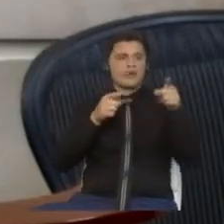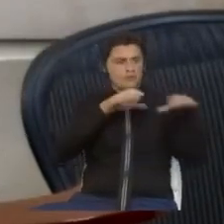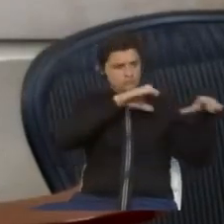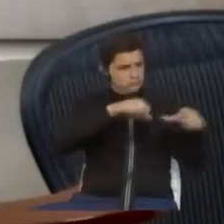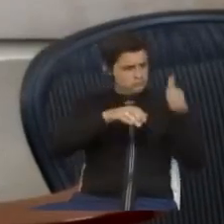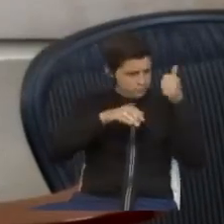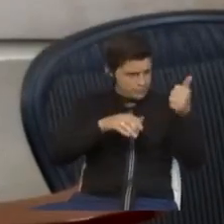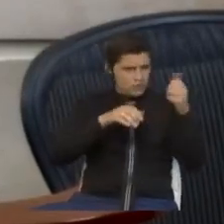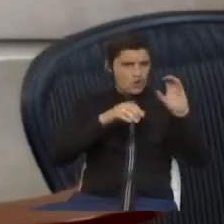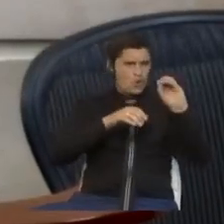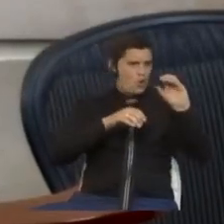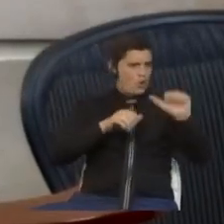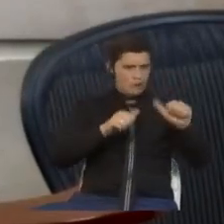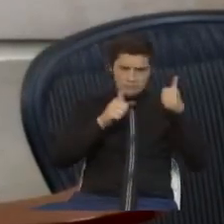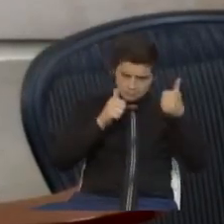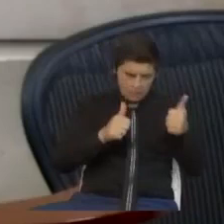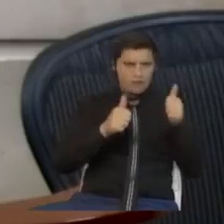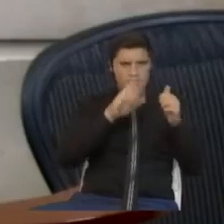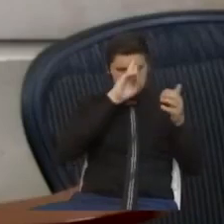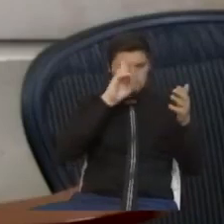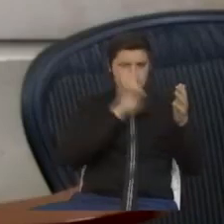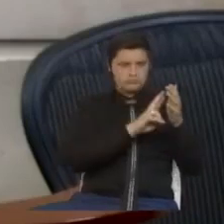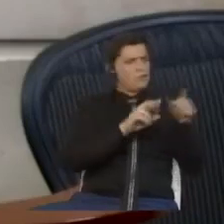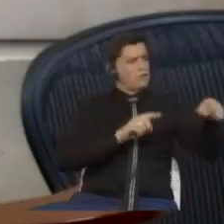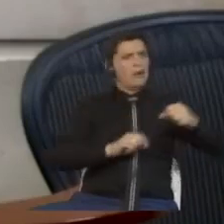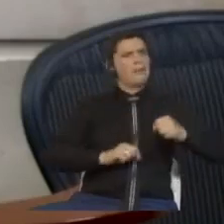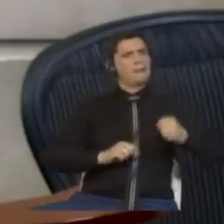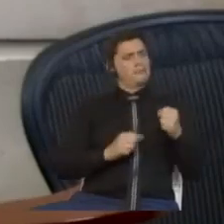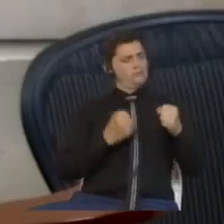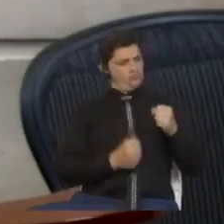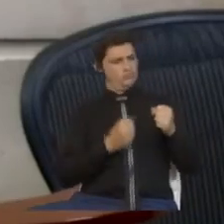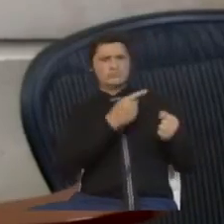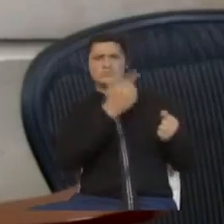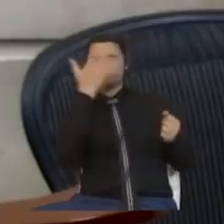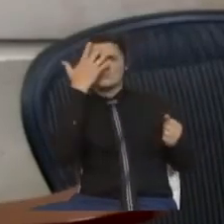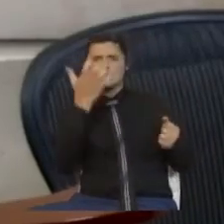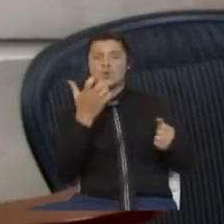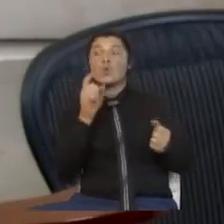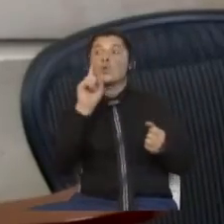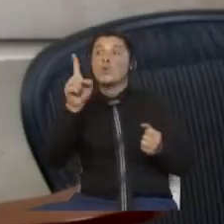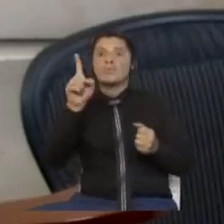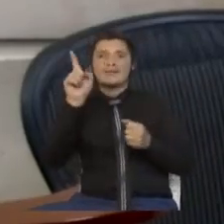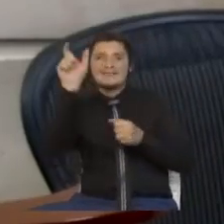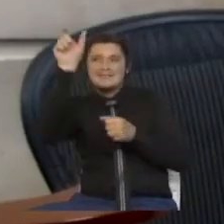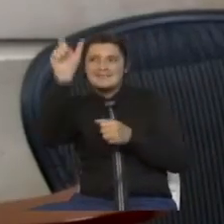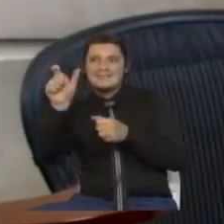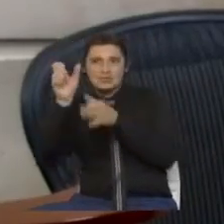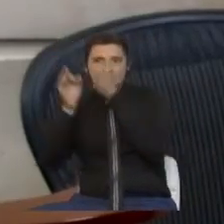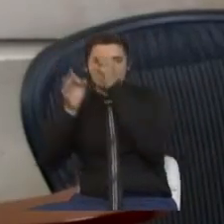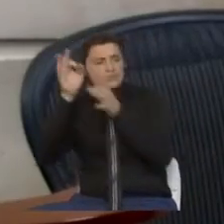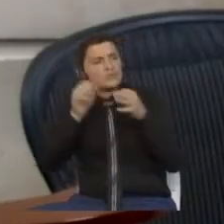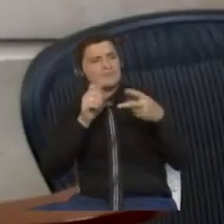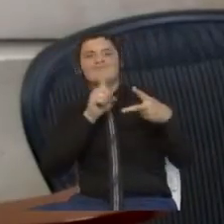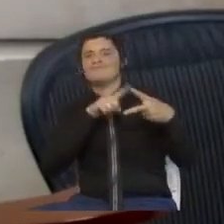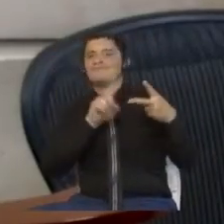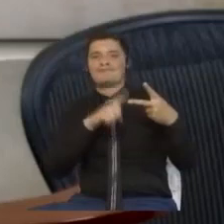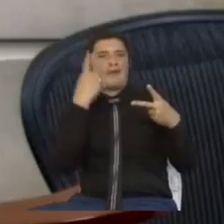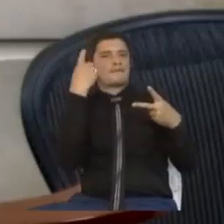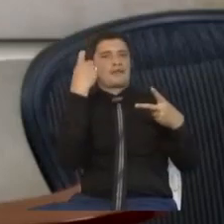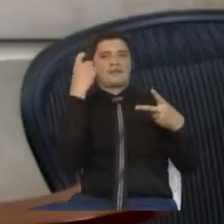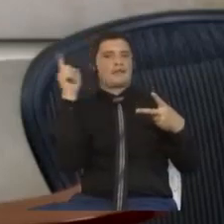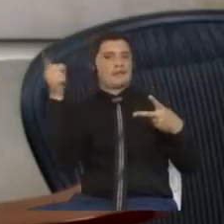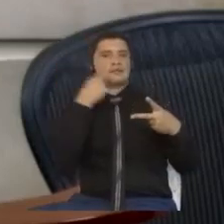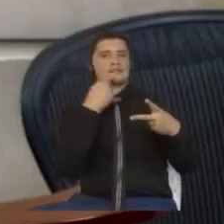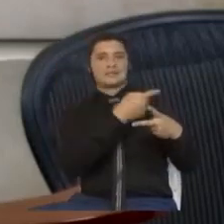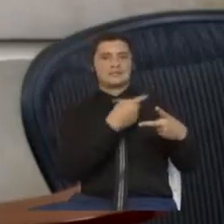el género y el género un desacato porque a su juicio dos elementos no se cumplieron el